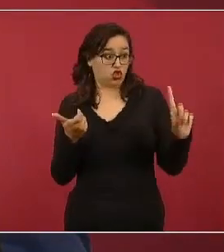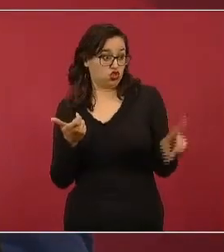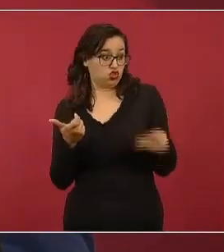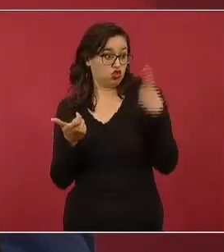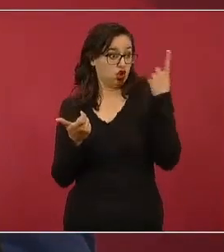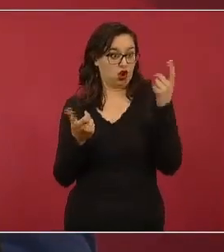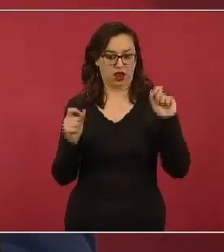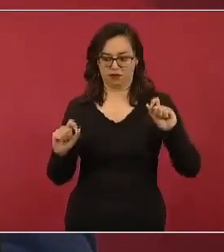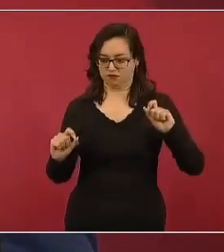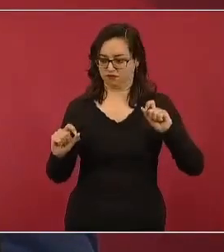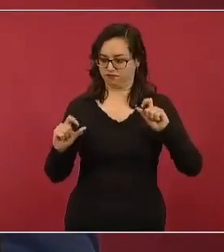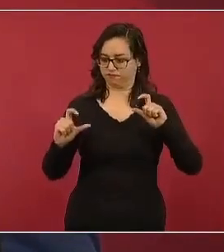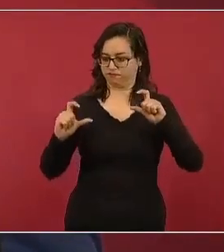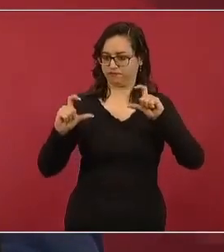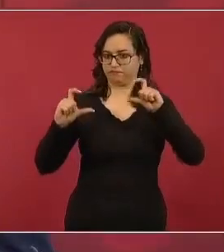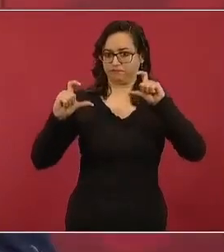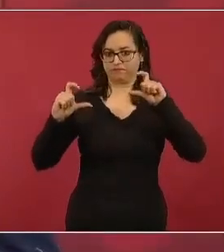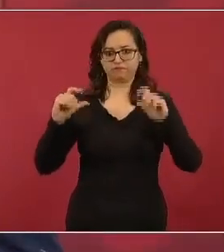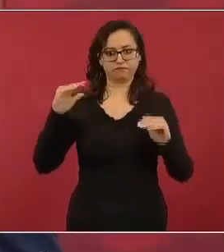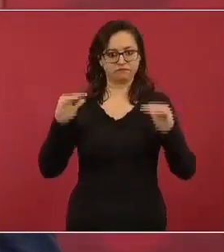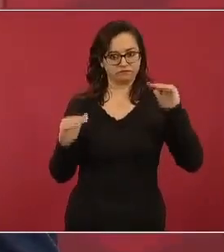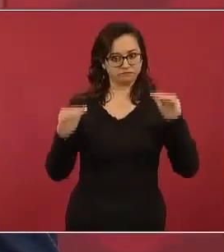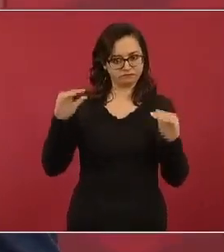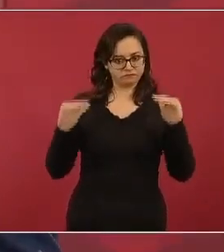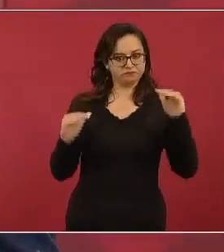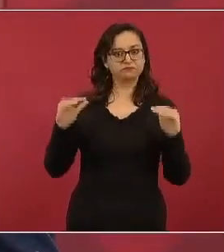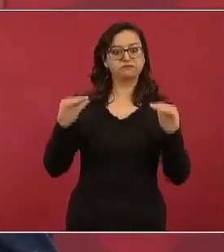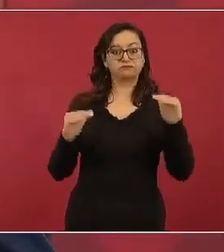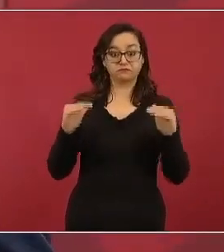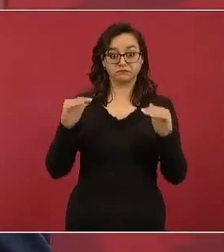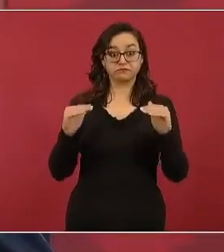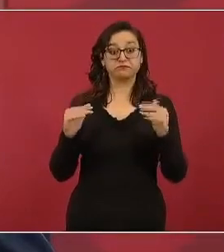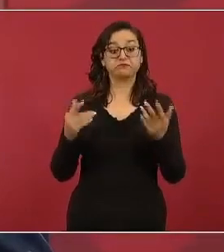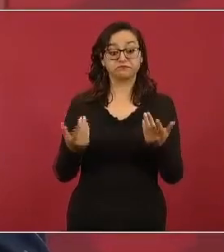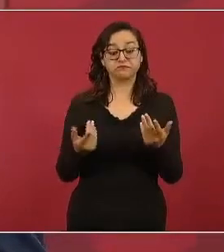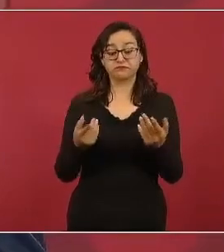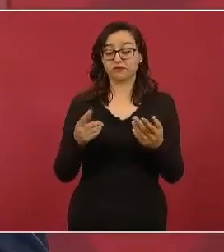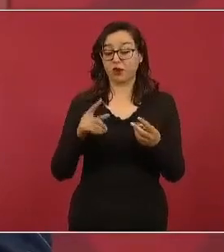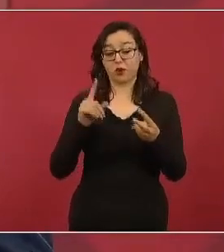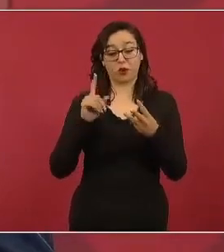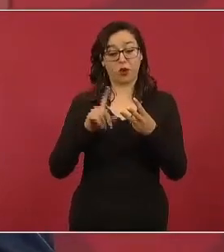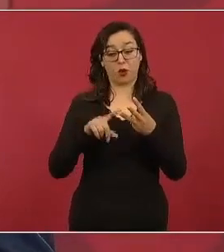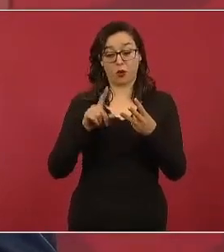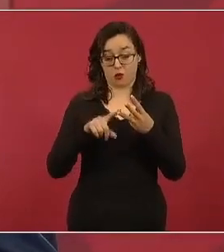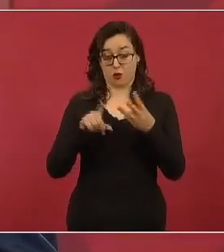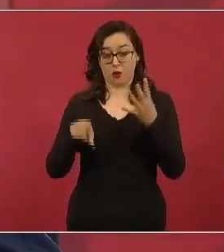ha habido apreciación del peso, y lo otro, que ahí sí les ganamos,